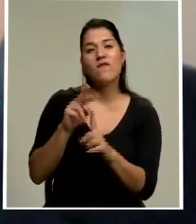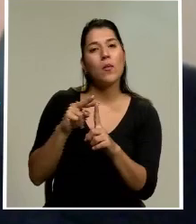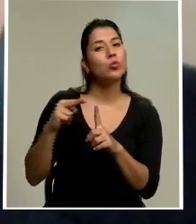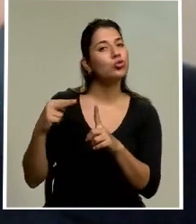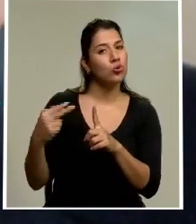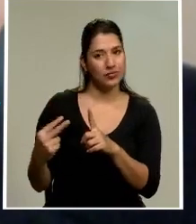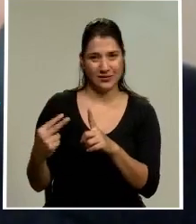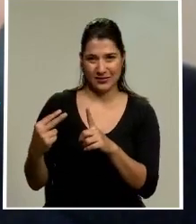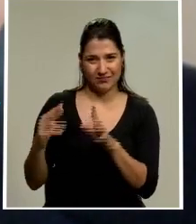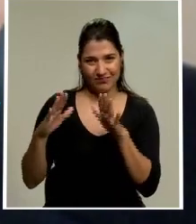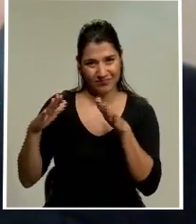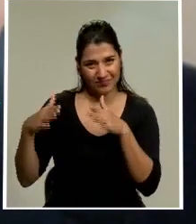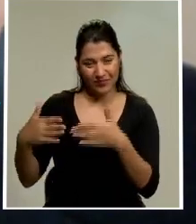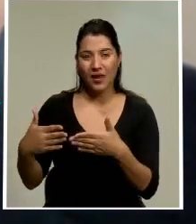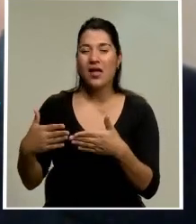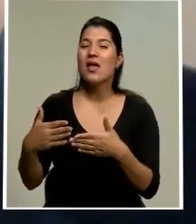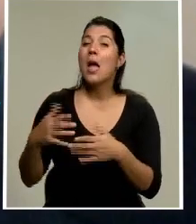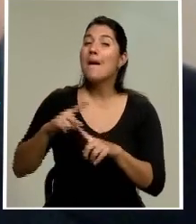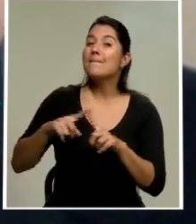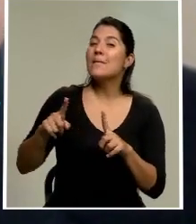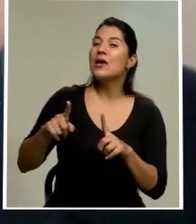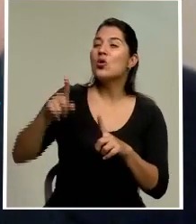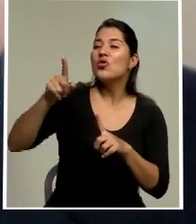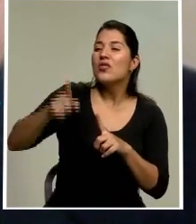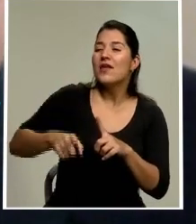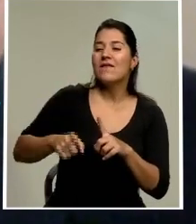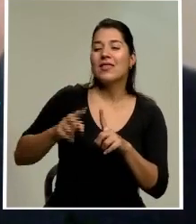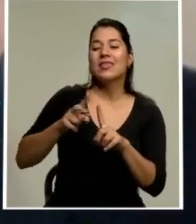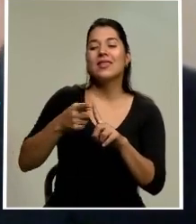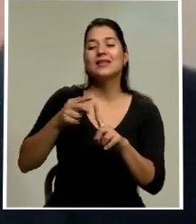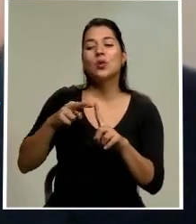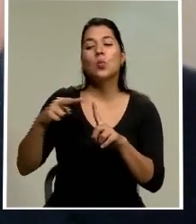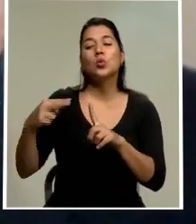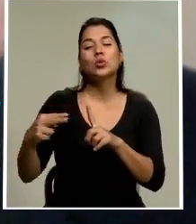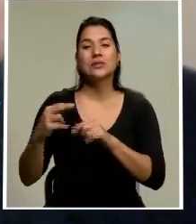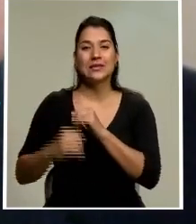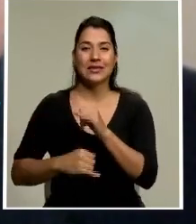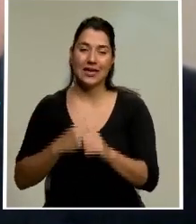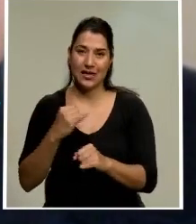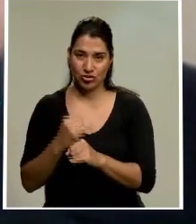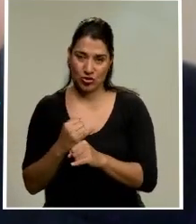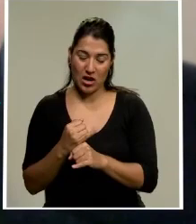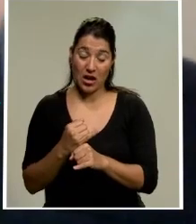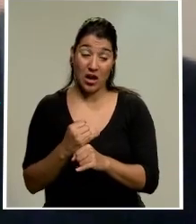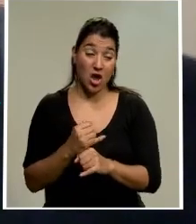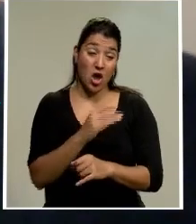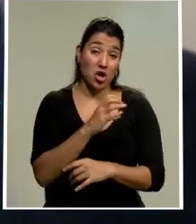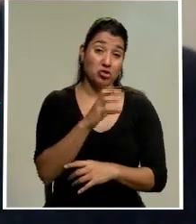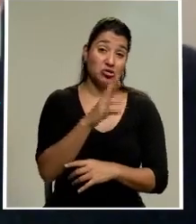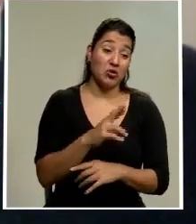enfoque tiene que ser de carácter internacional. Poco podría ser Costa Rica